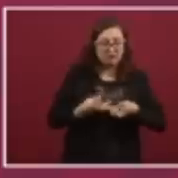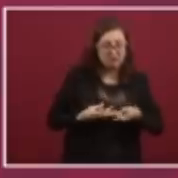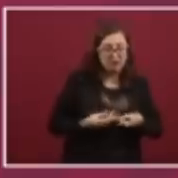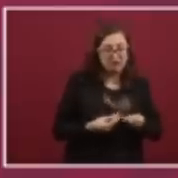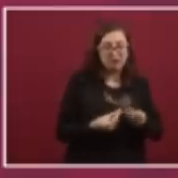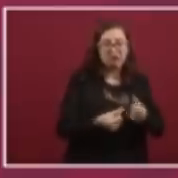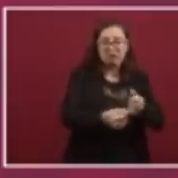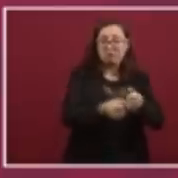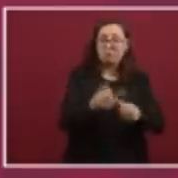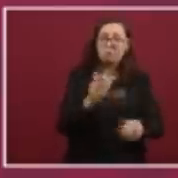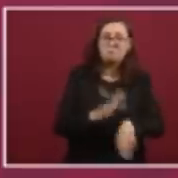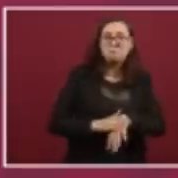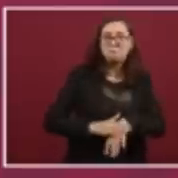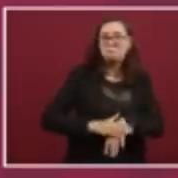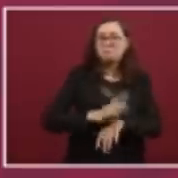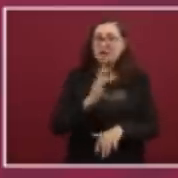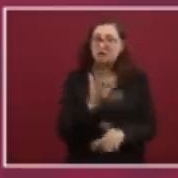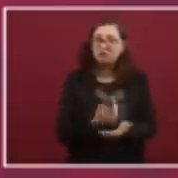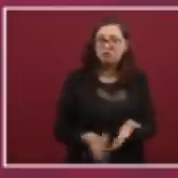a la hacienda pública,